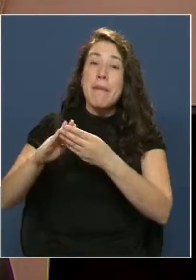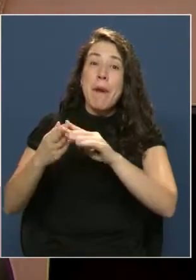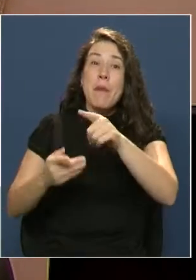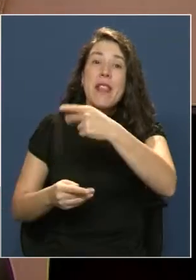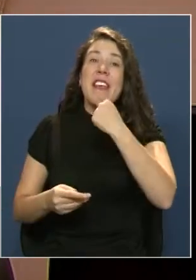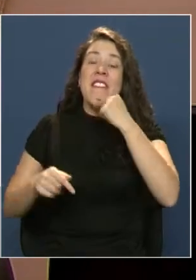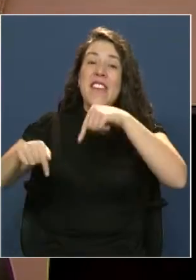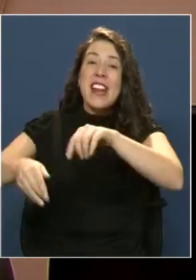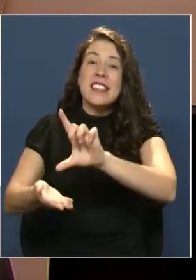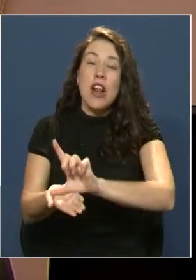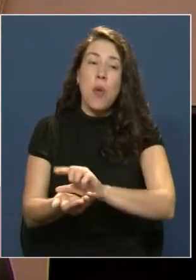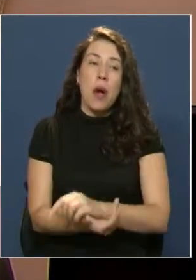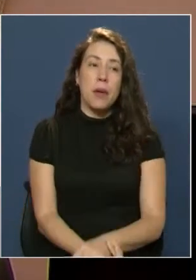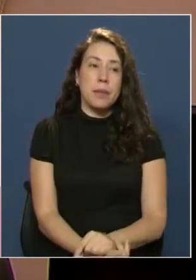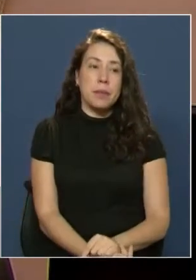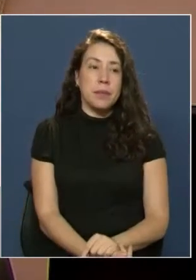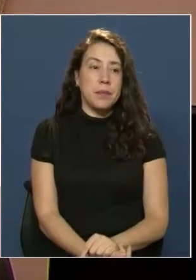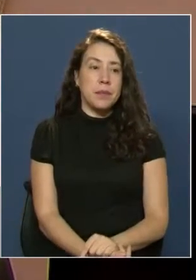zona.